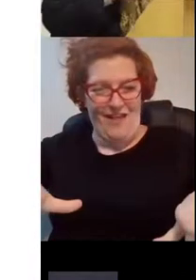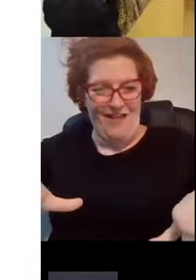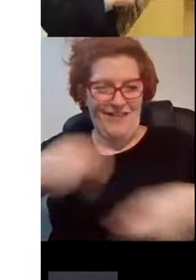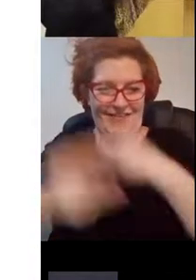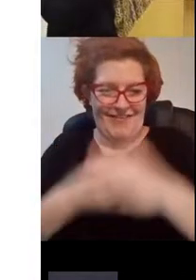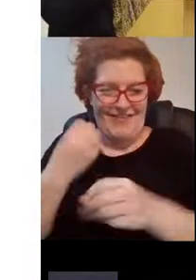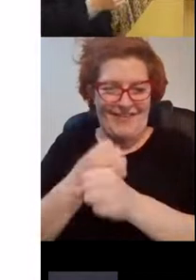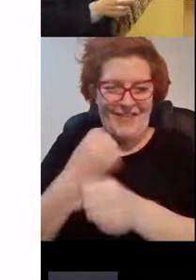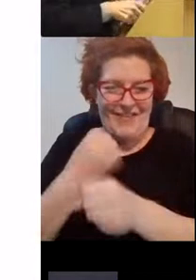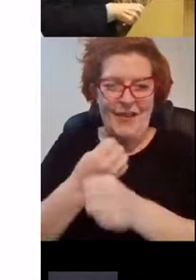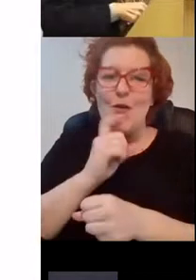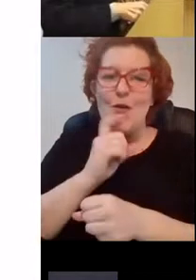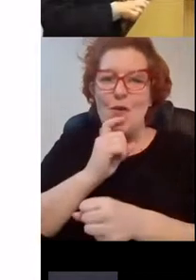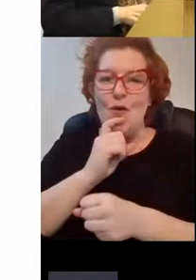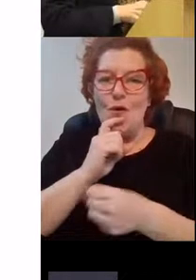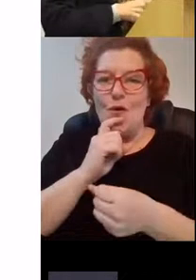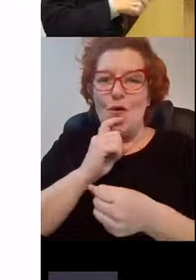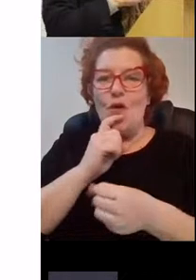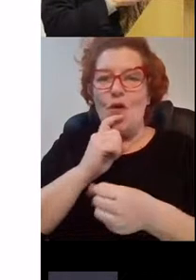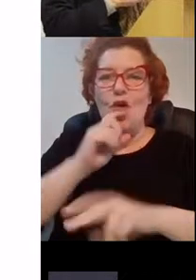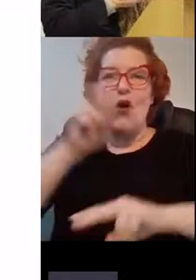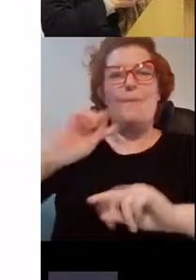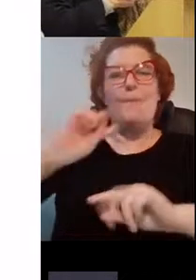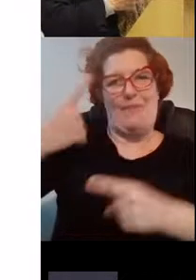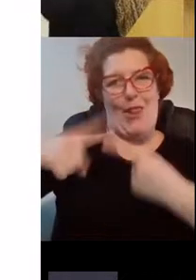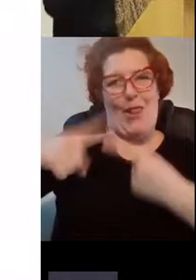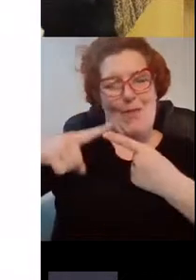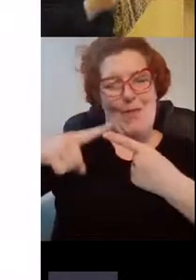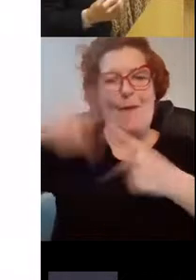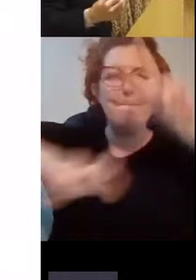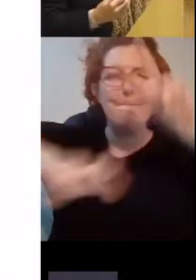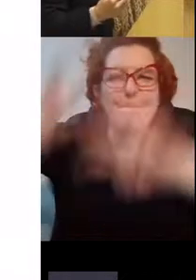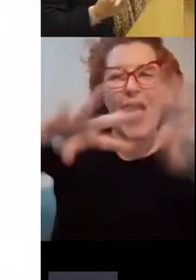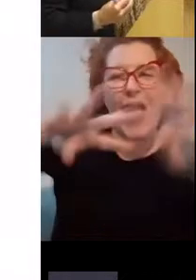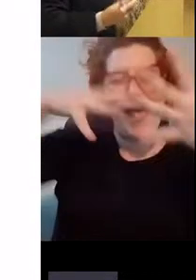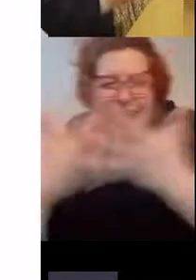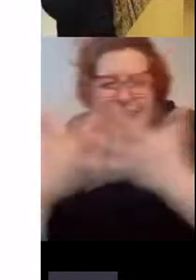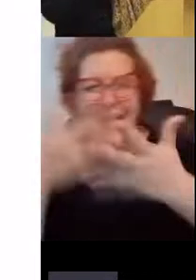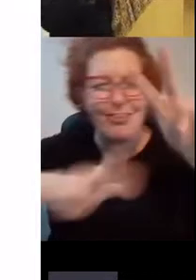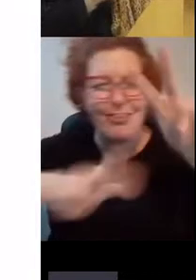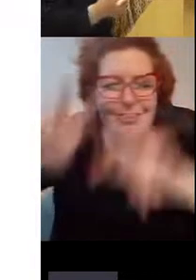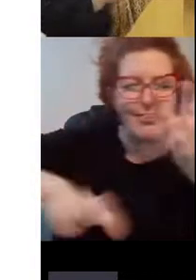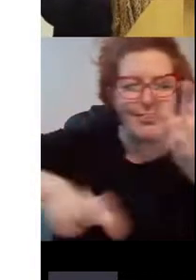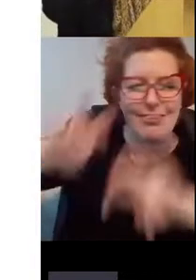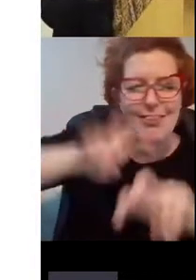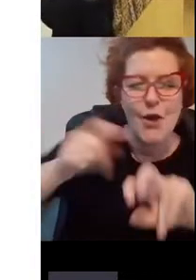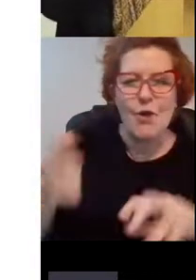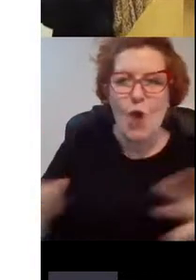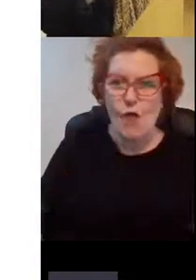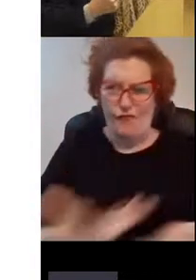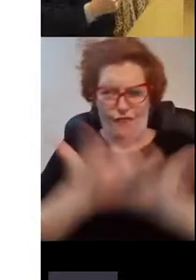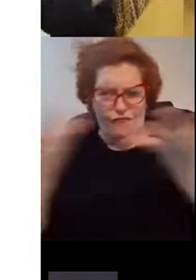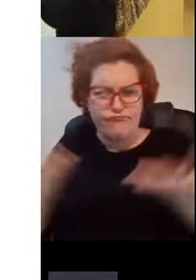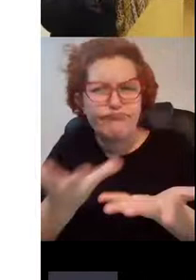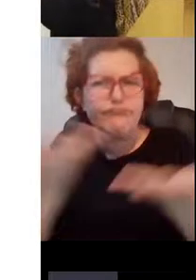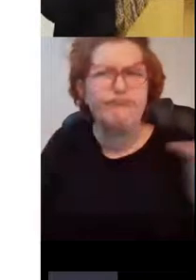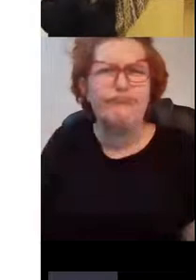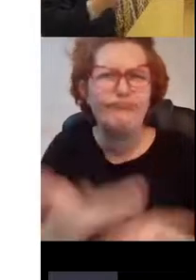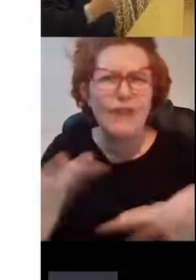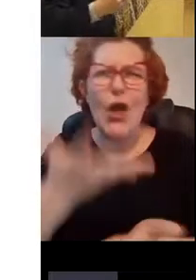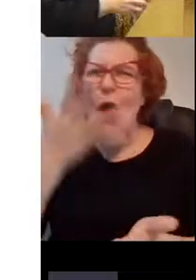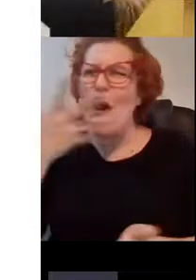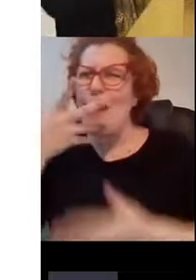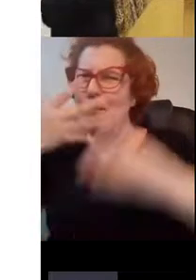establecer a través de buscadores en la red y fomentando en primer lugar un potente conocimiento de